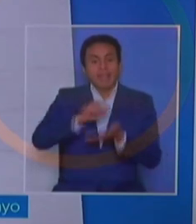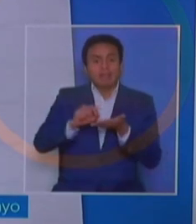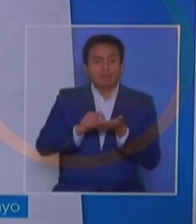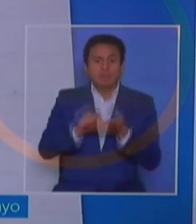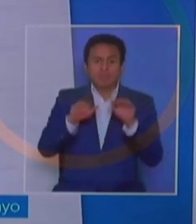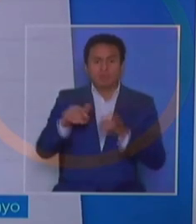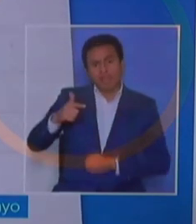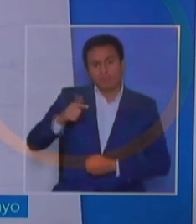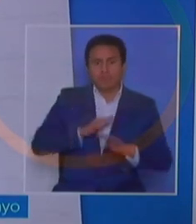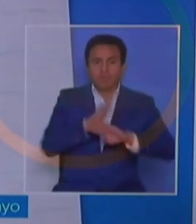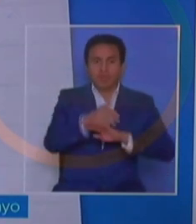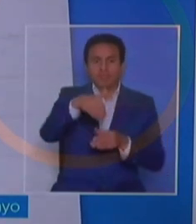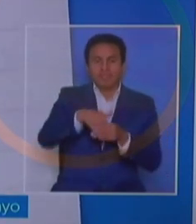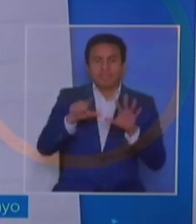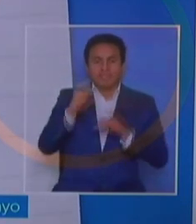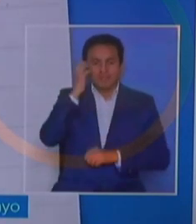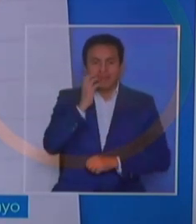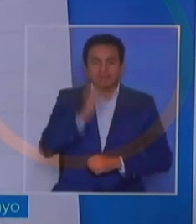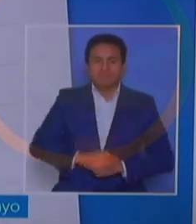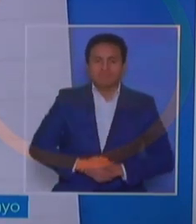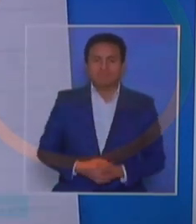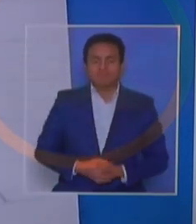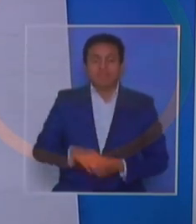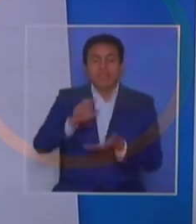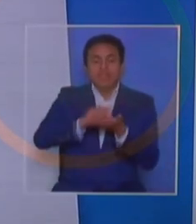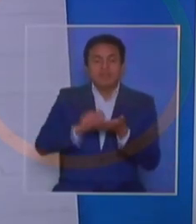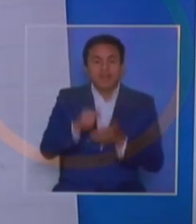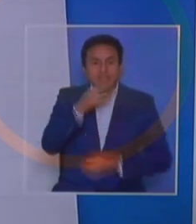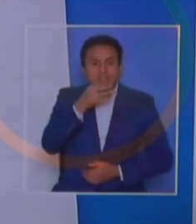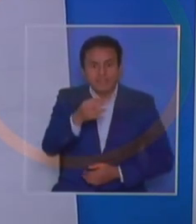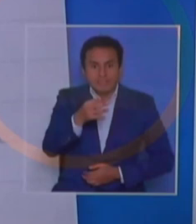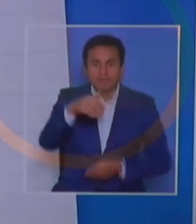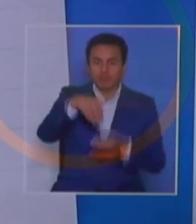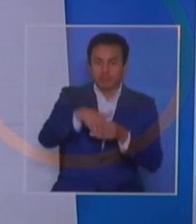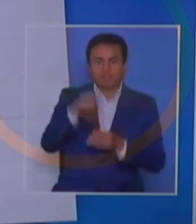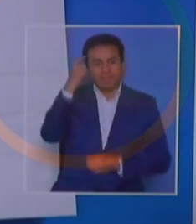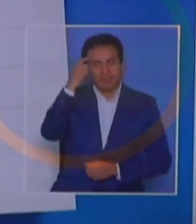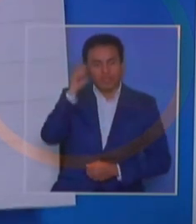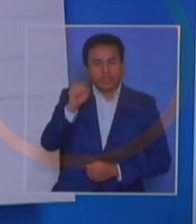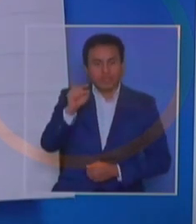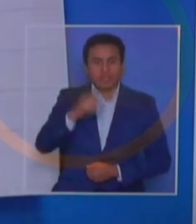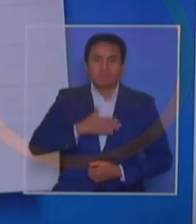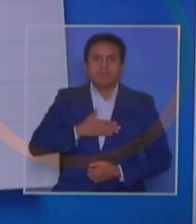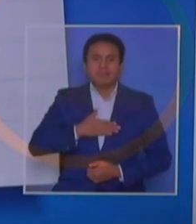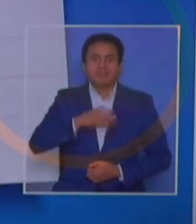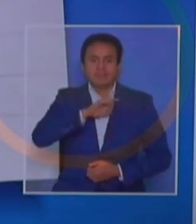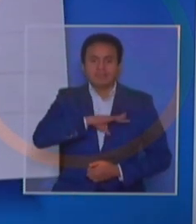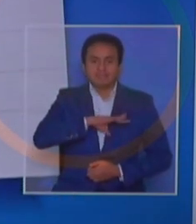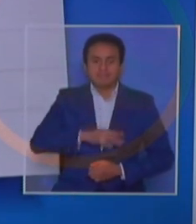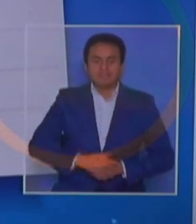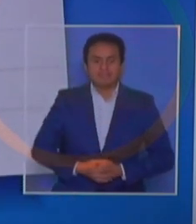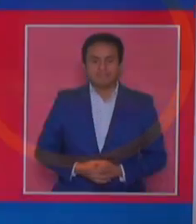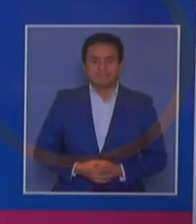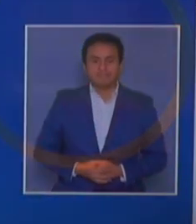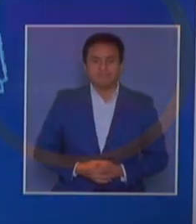una comisión de asesores compuesta por 25 expertos supuestamente en reforma constitucional recibieron